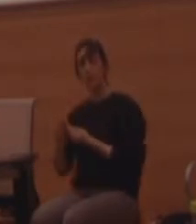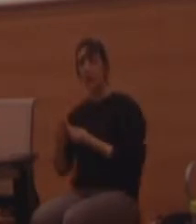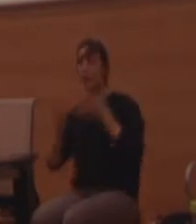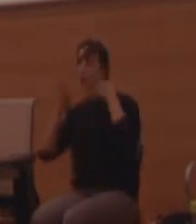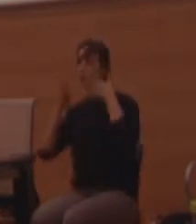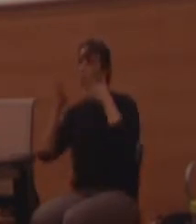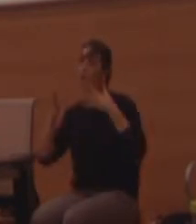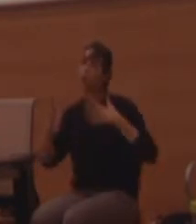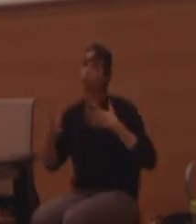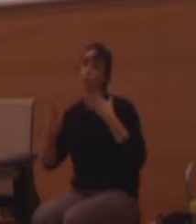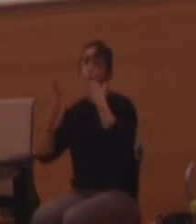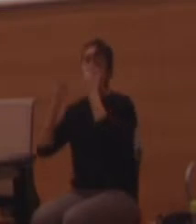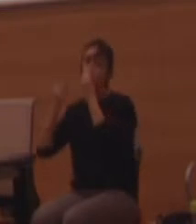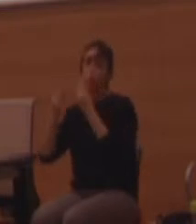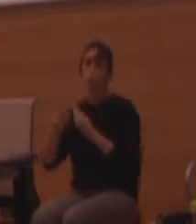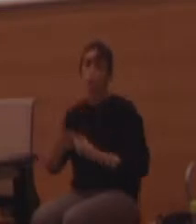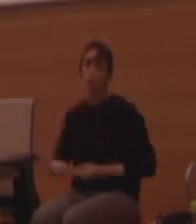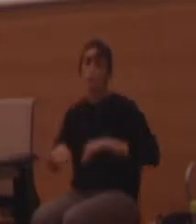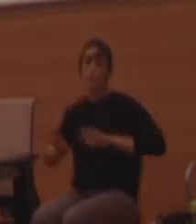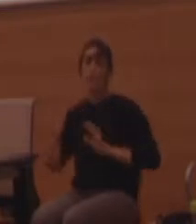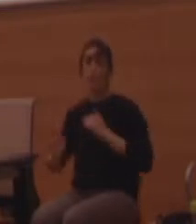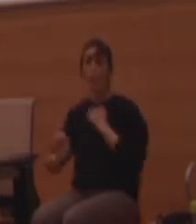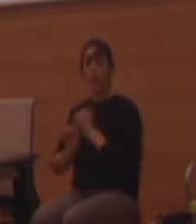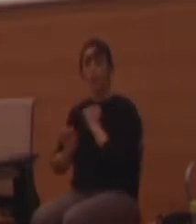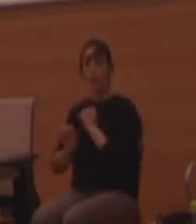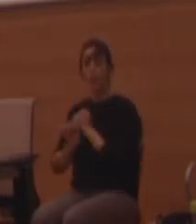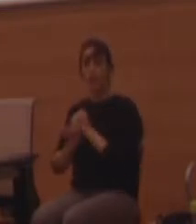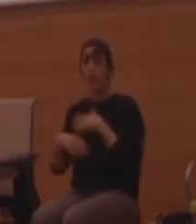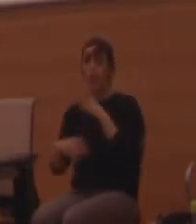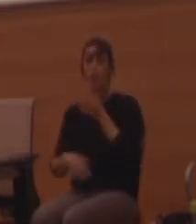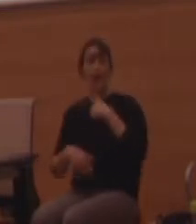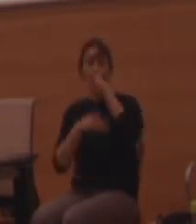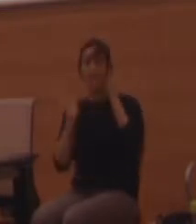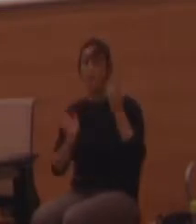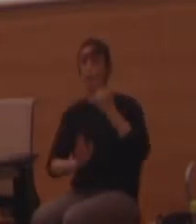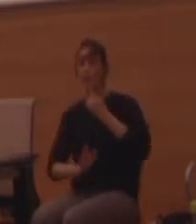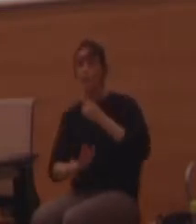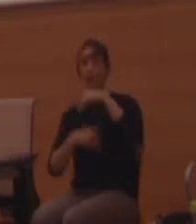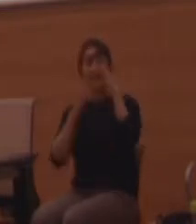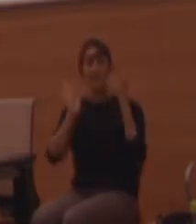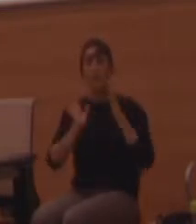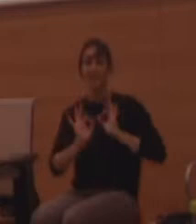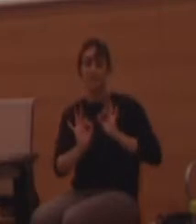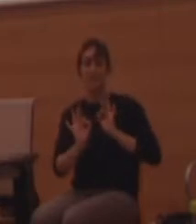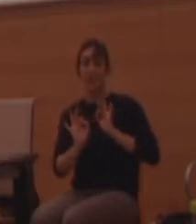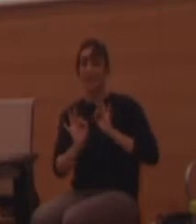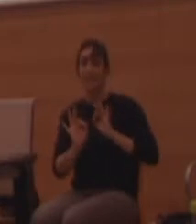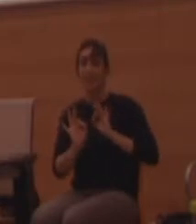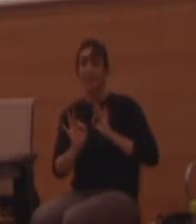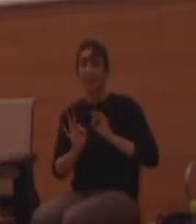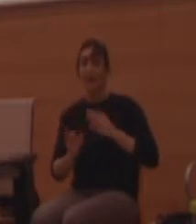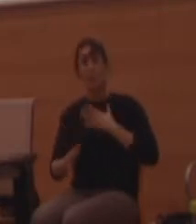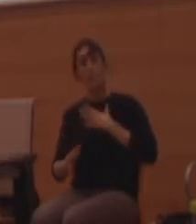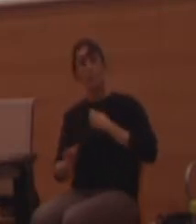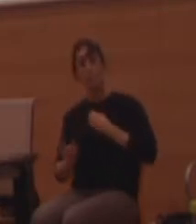bastante trabajo elaboramos esto, la gerencia de atención especializada y de atención primaria, y se lo damos a los pacientes